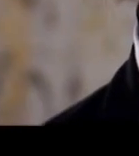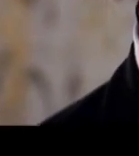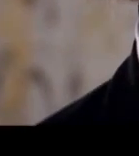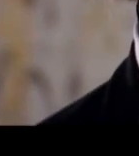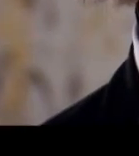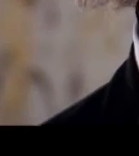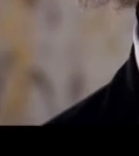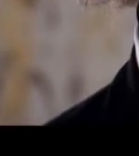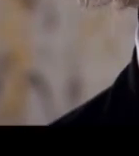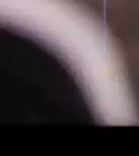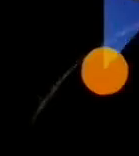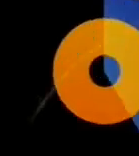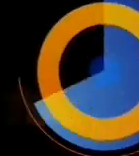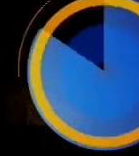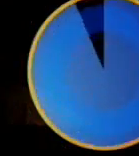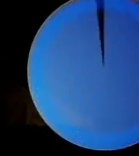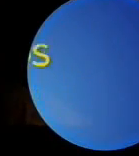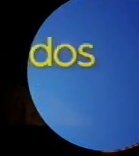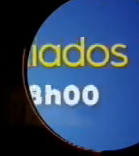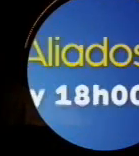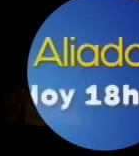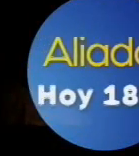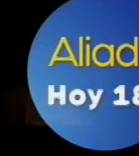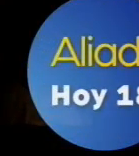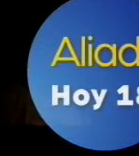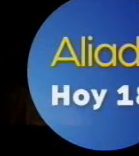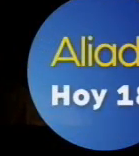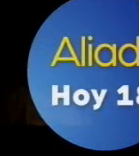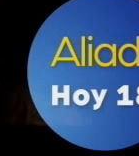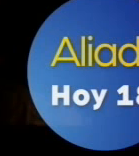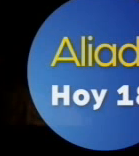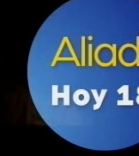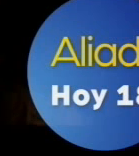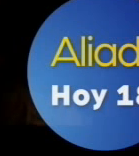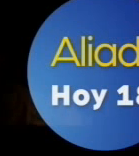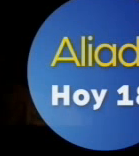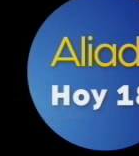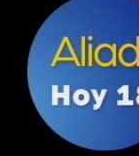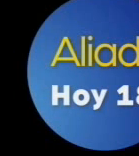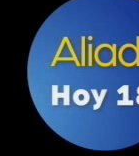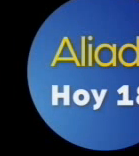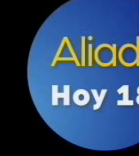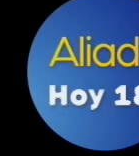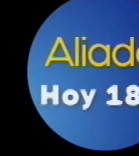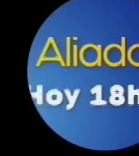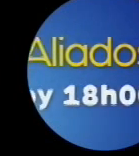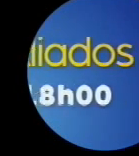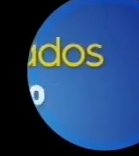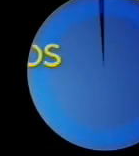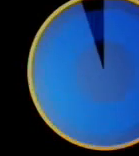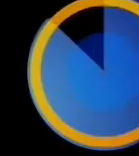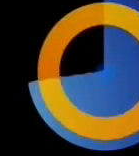ibas a hacerte visible. Aliados, hoy, 18 horas.